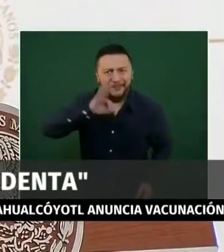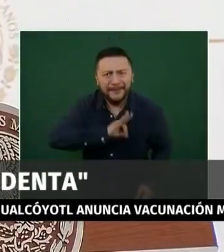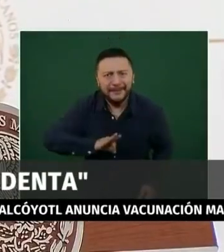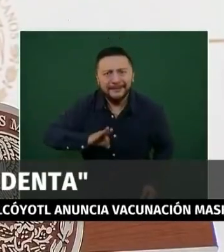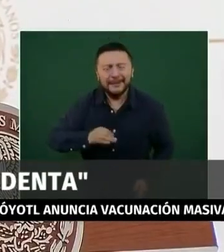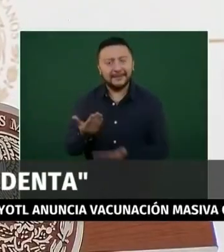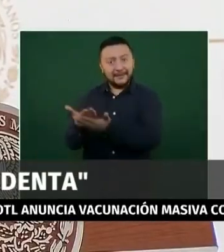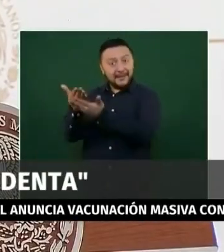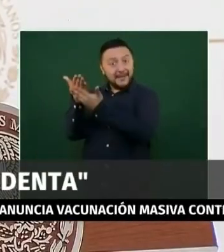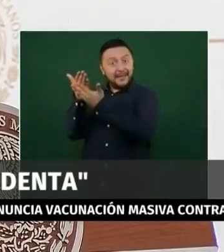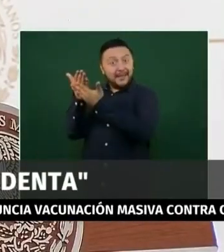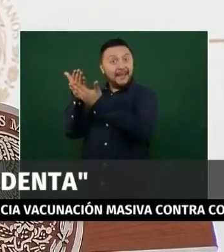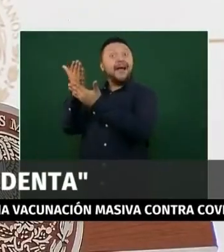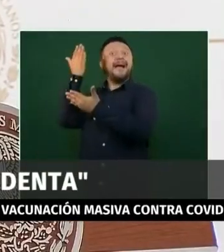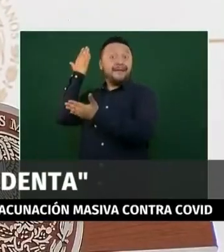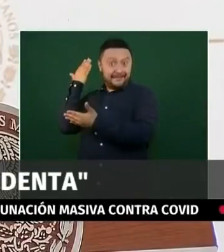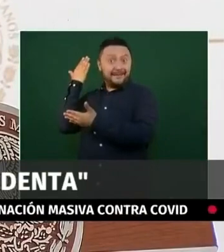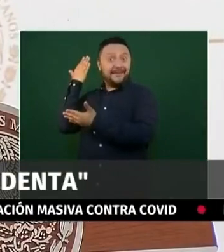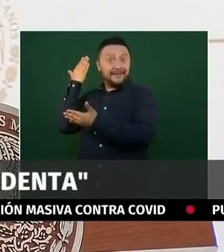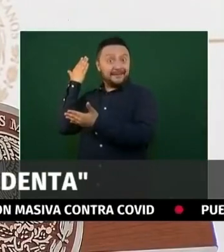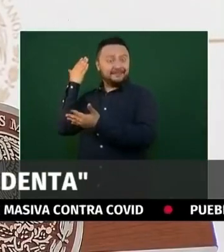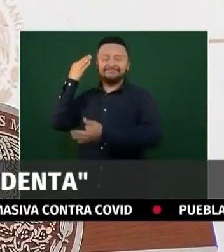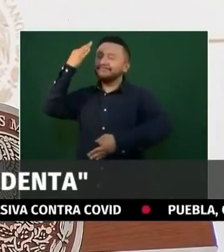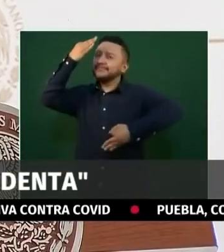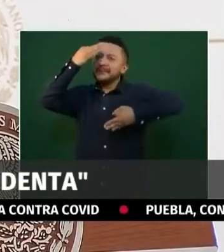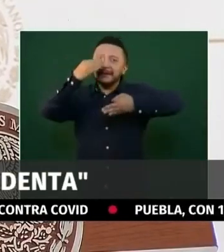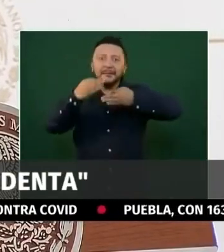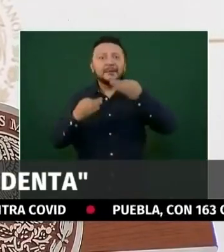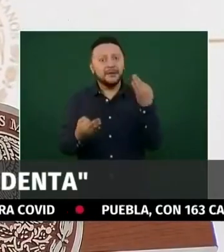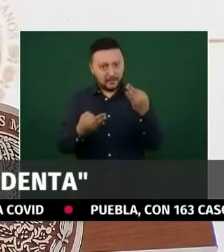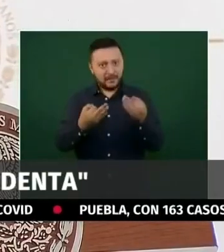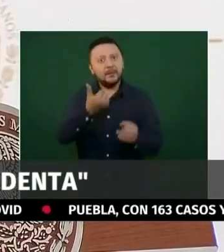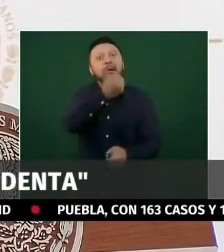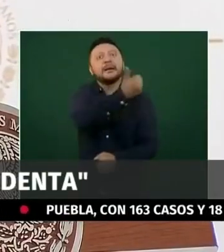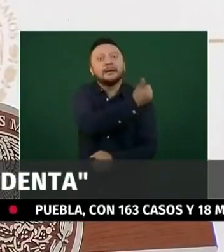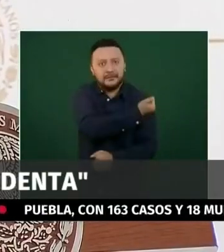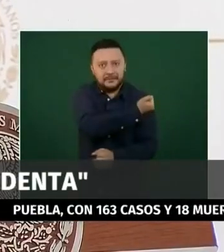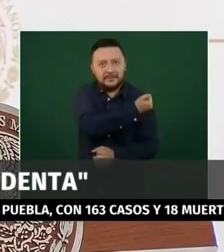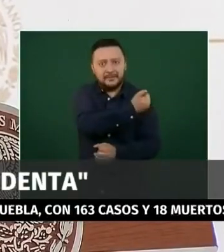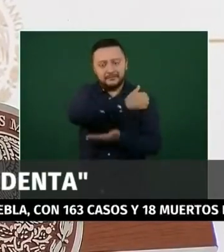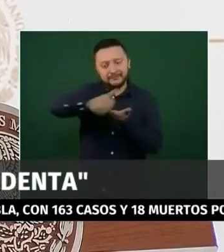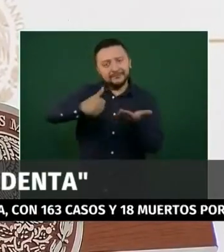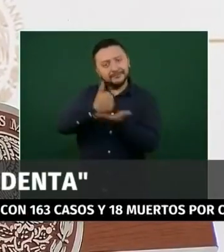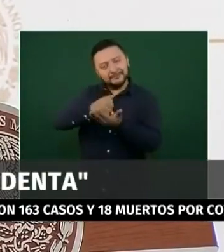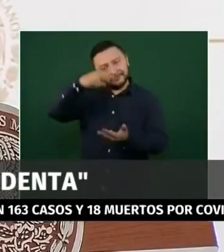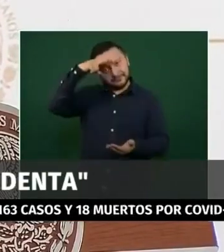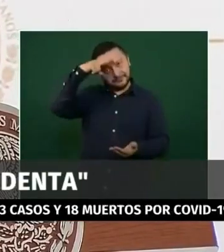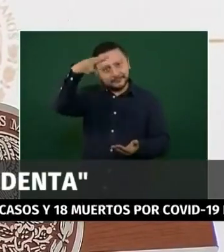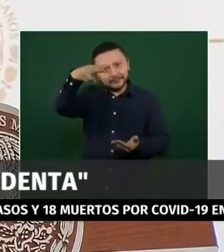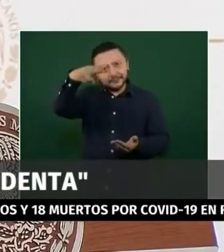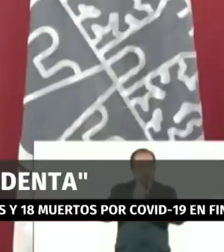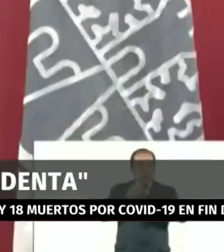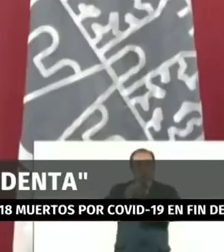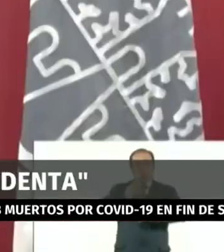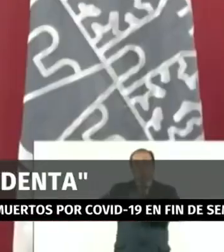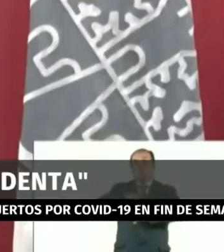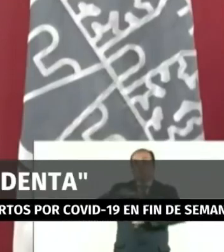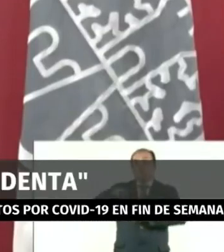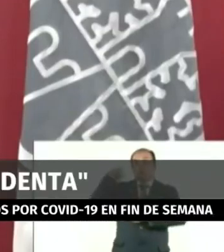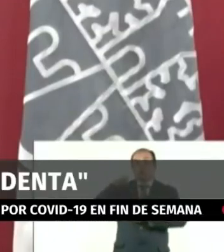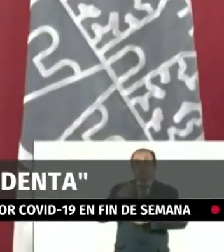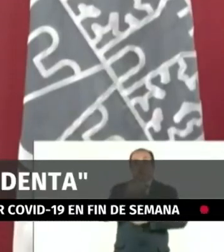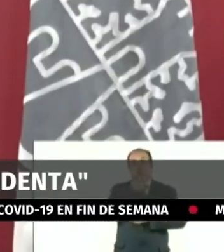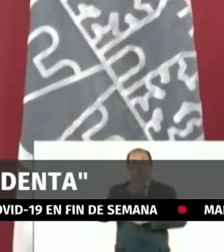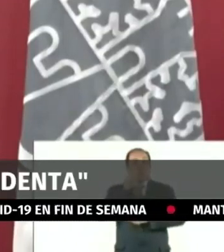de México y bueno, pues de esta manera es que está actuando la jefa de gobierno, Claudia Sheinbaum. Y la situación en torno a